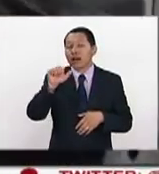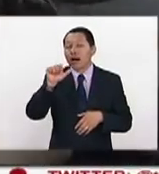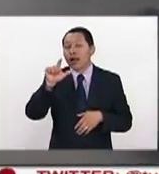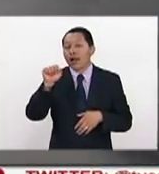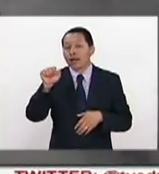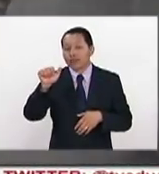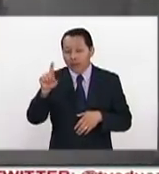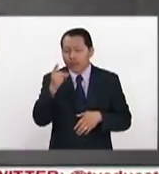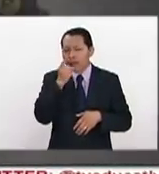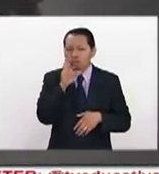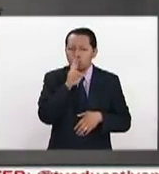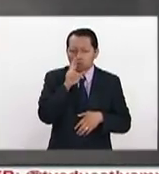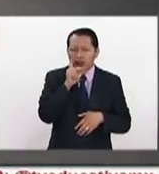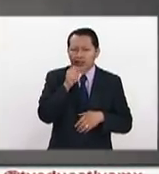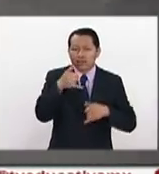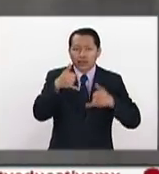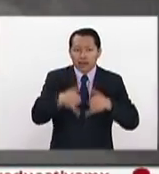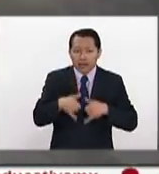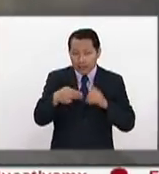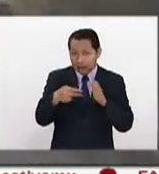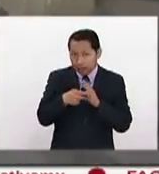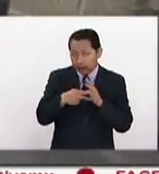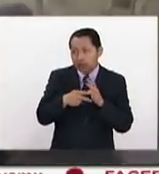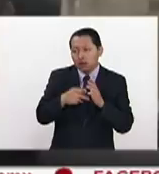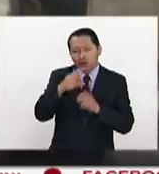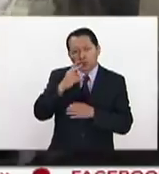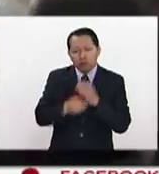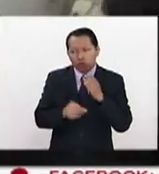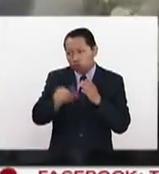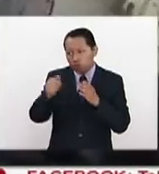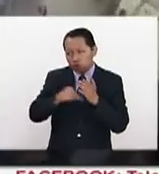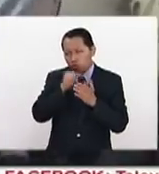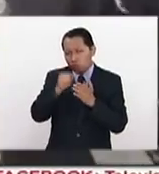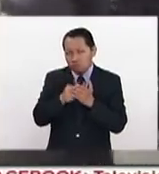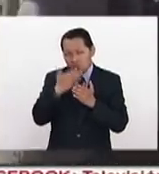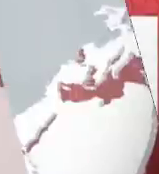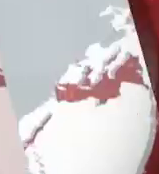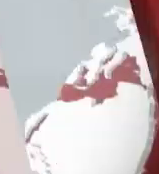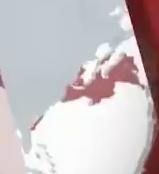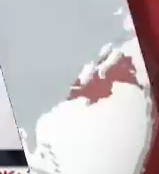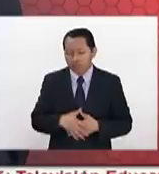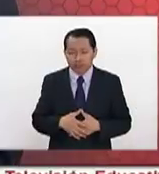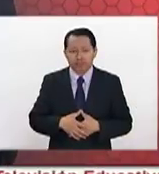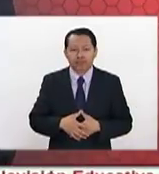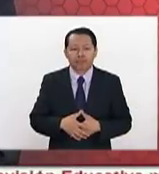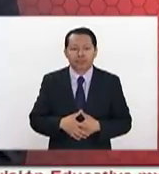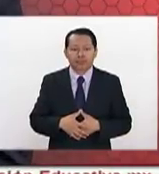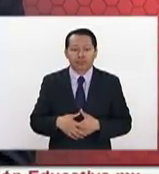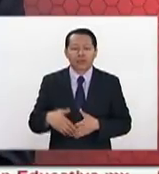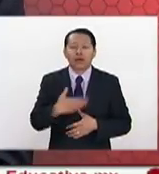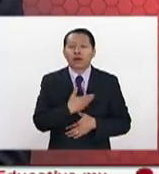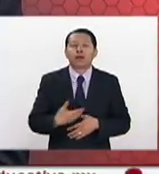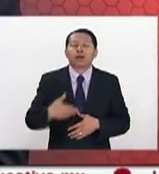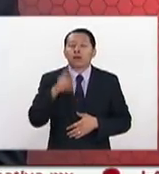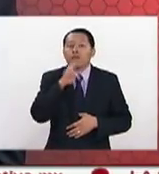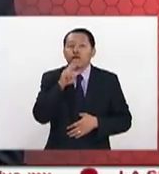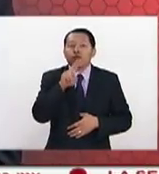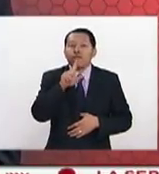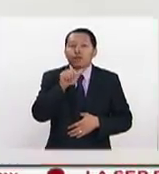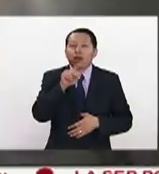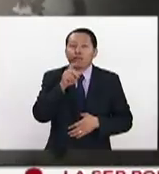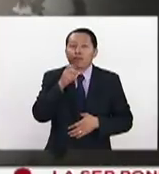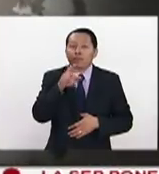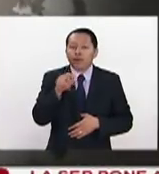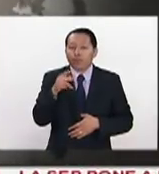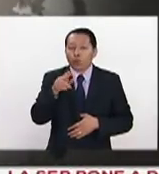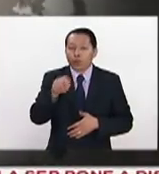no se opone a que rebeldes islámicos abandonen Guta hacia otras zonas. El presidente de Rusia, Vladimir Putin,